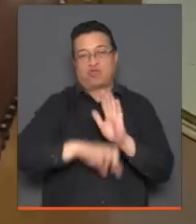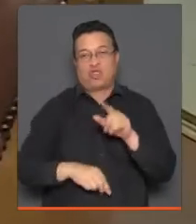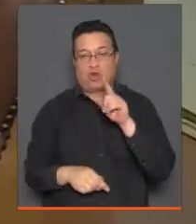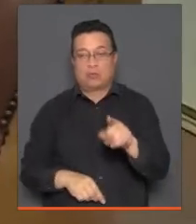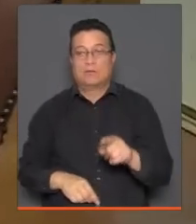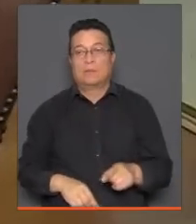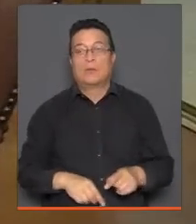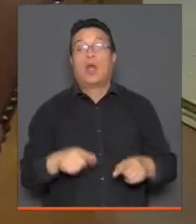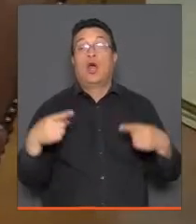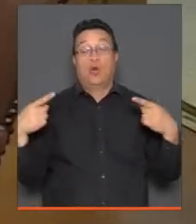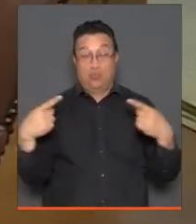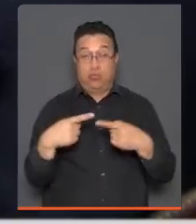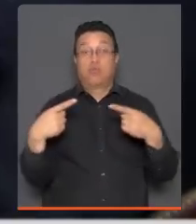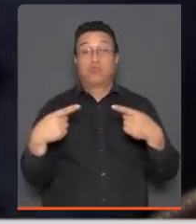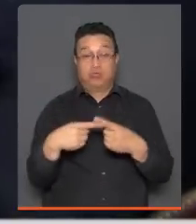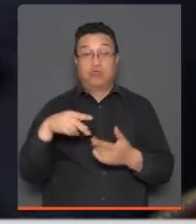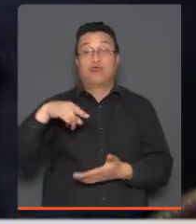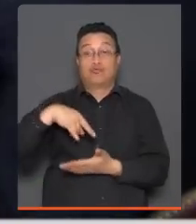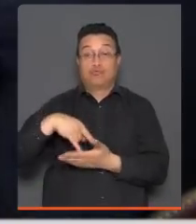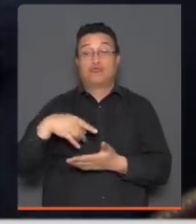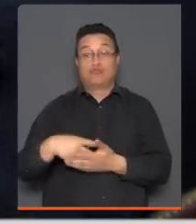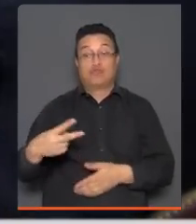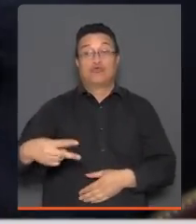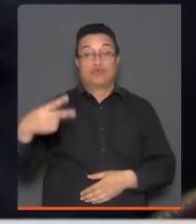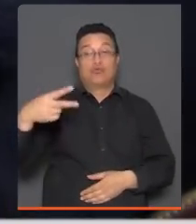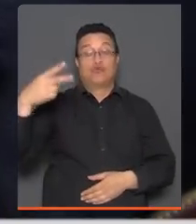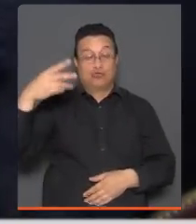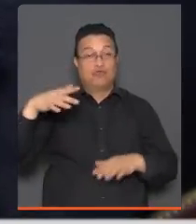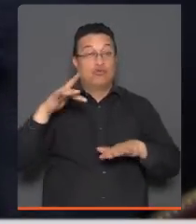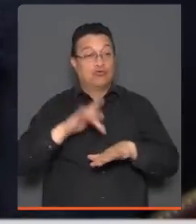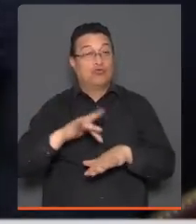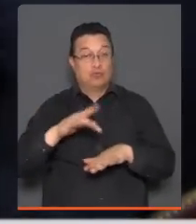Diputada, dura jornada en el Congreso que acrecienta la diputada tiene tensión la comisión de de las su últimas retiro. semanas. Yo le pido.